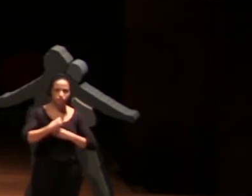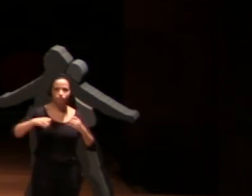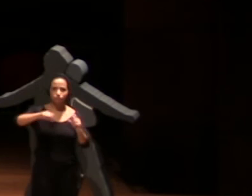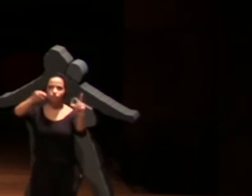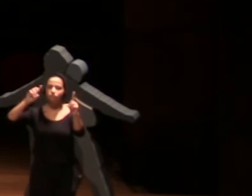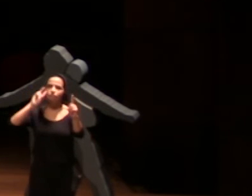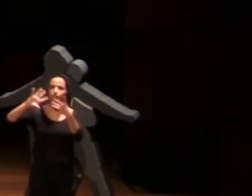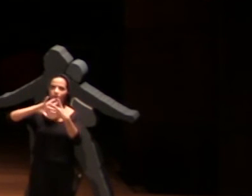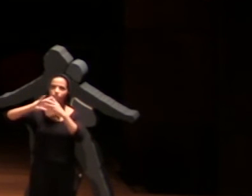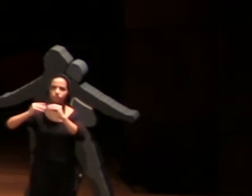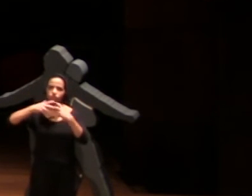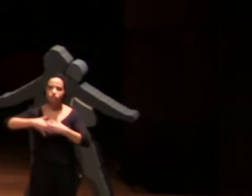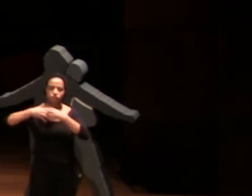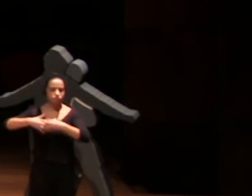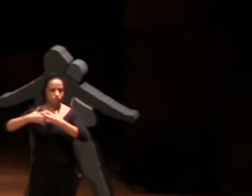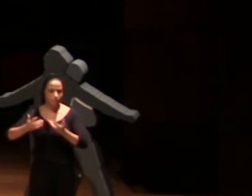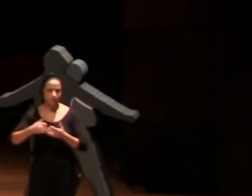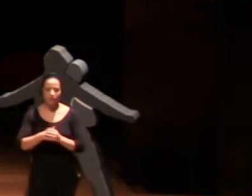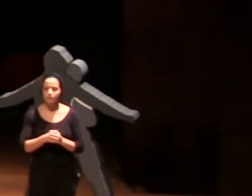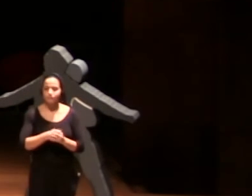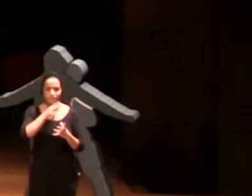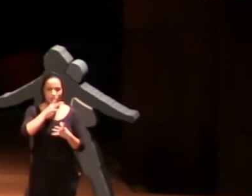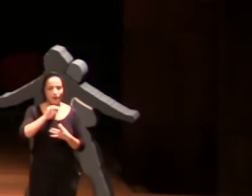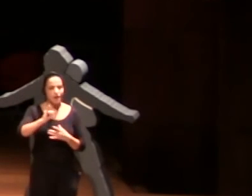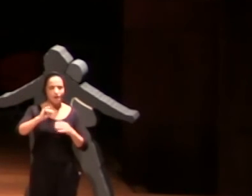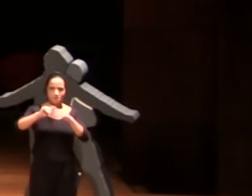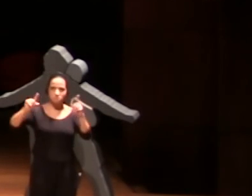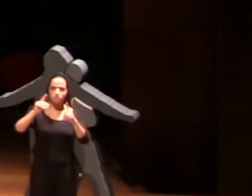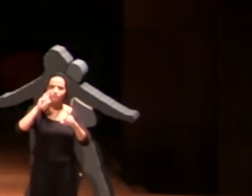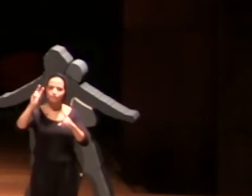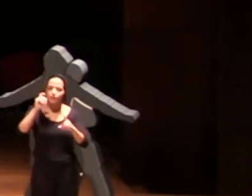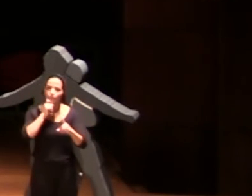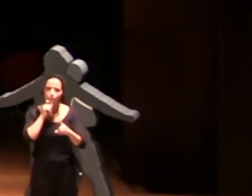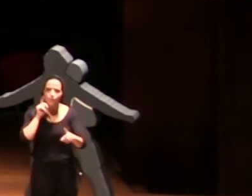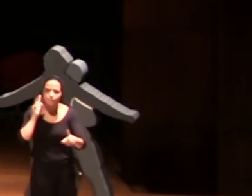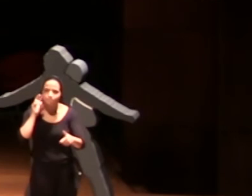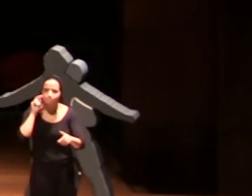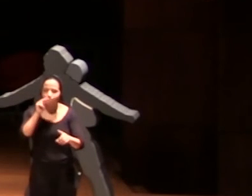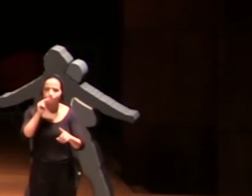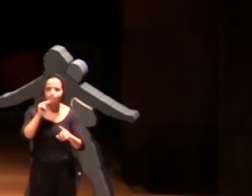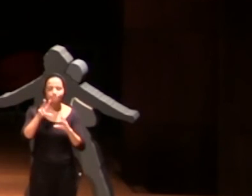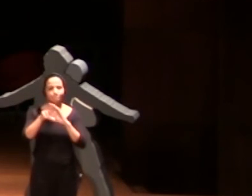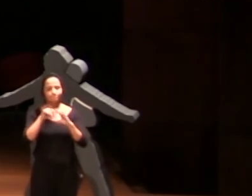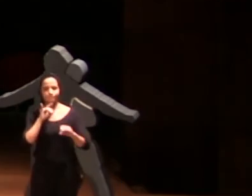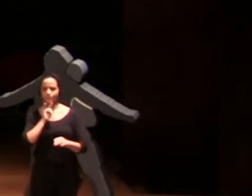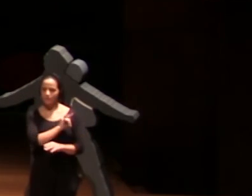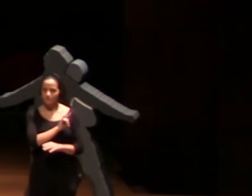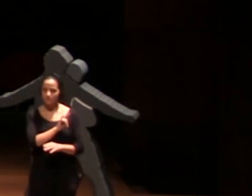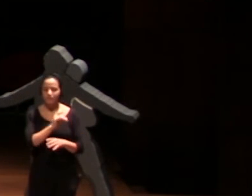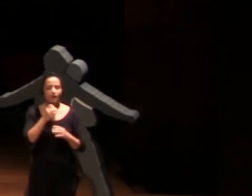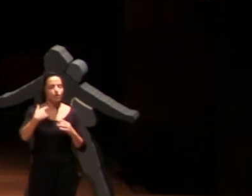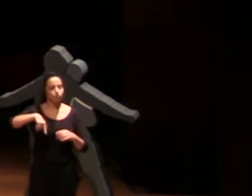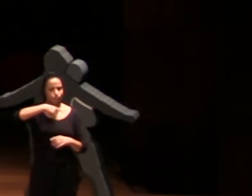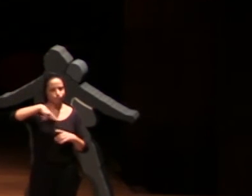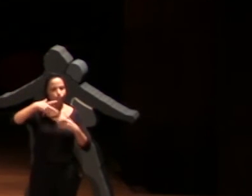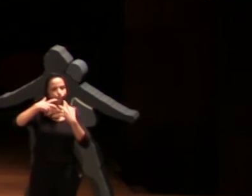presentaros cómo, haciendo una cross-correlación de imagen, hemos conseguido rastrear... no ha salido el vídeo bien.